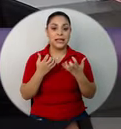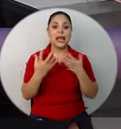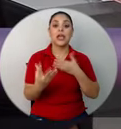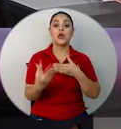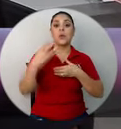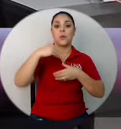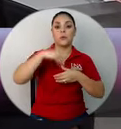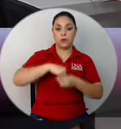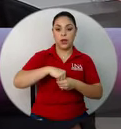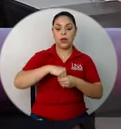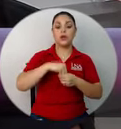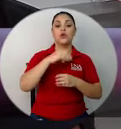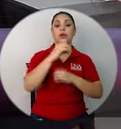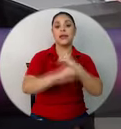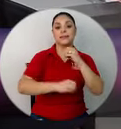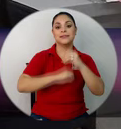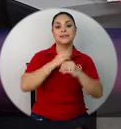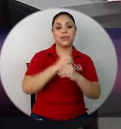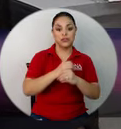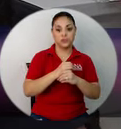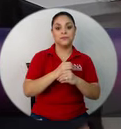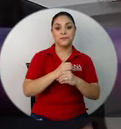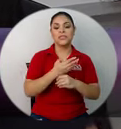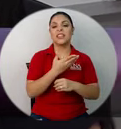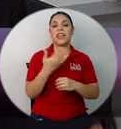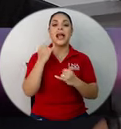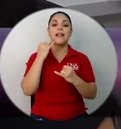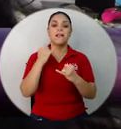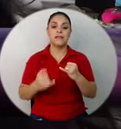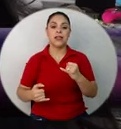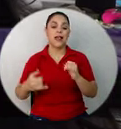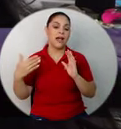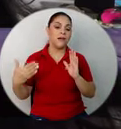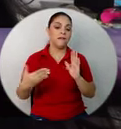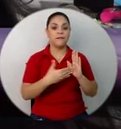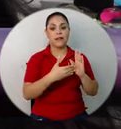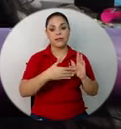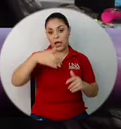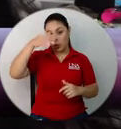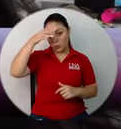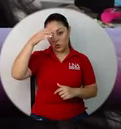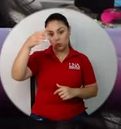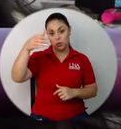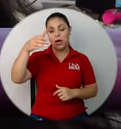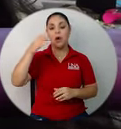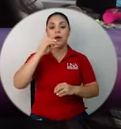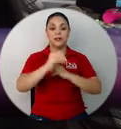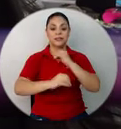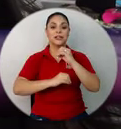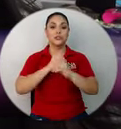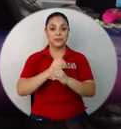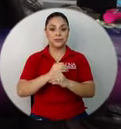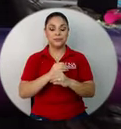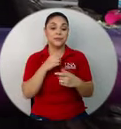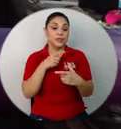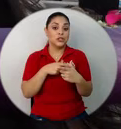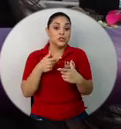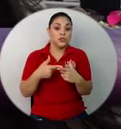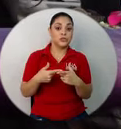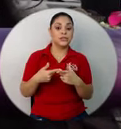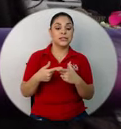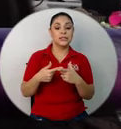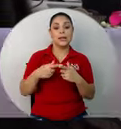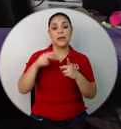quiera incorporar en la organización misma, que al final me va a afectar la cultura organizacional.